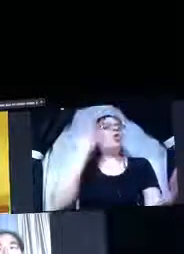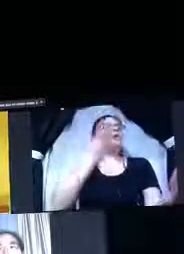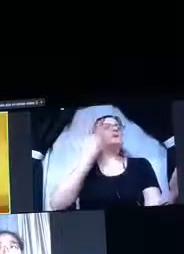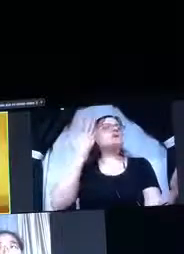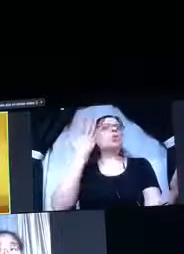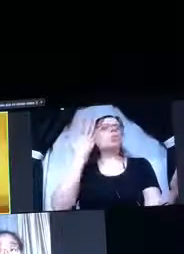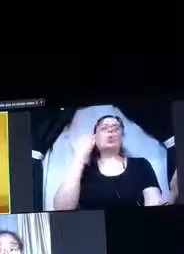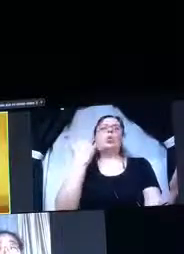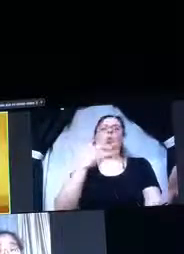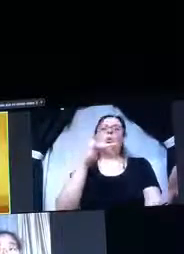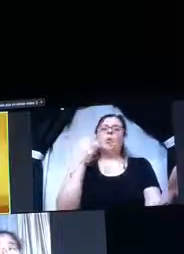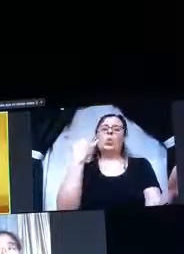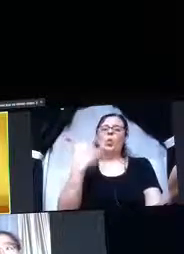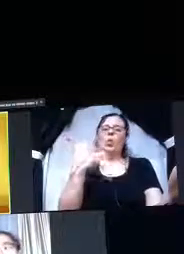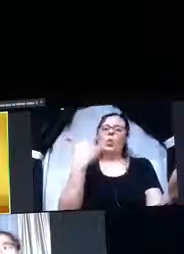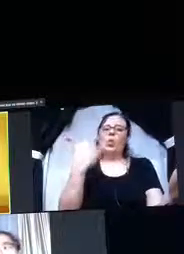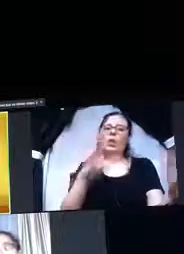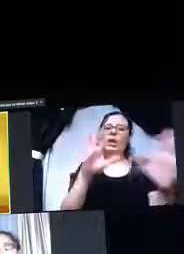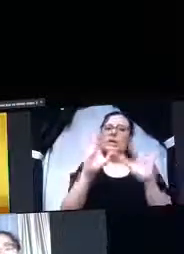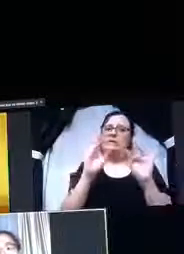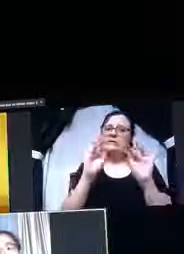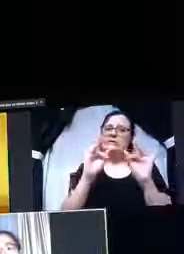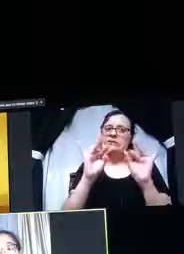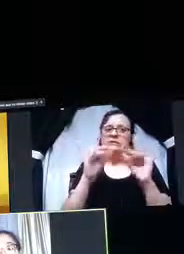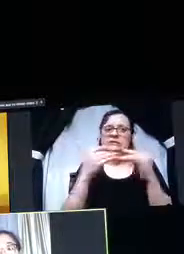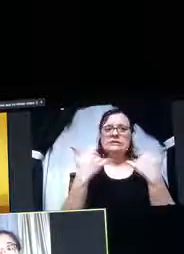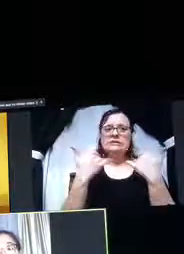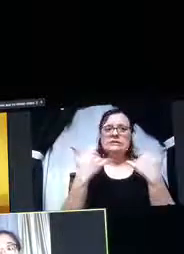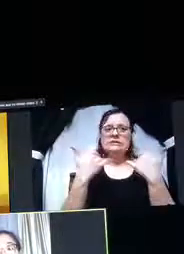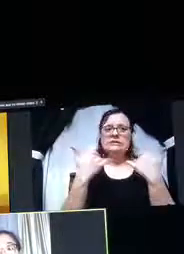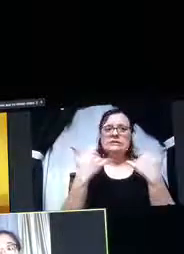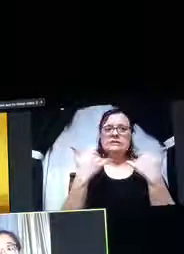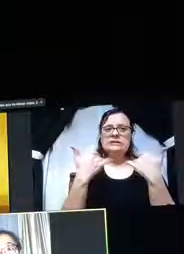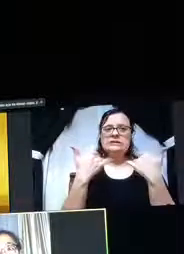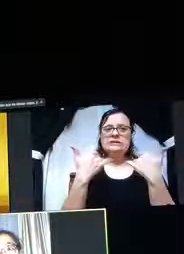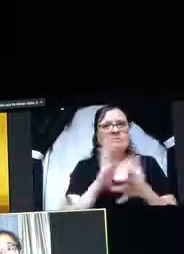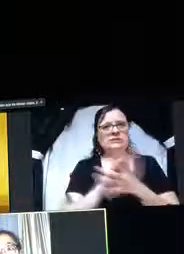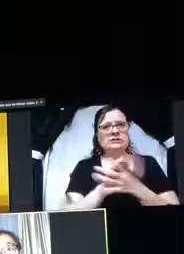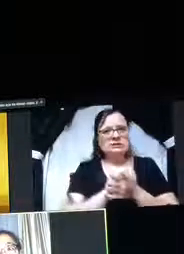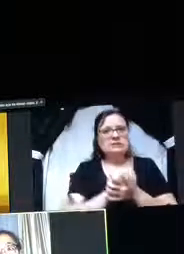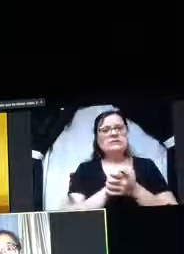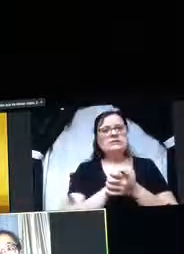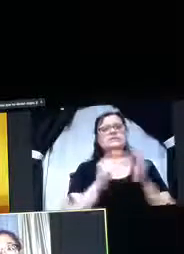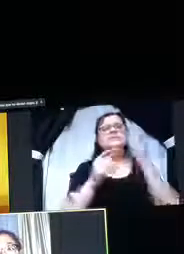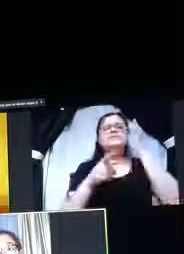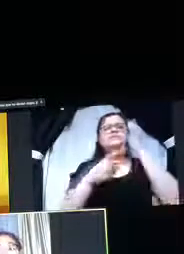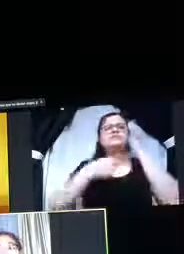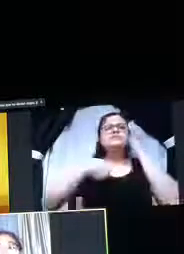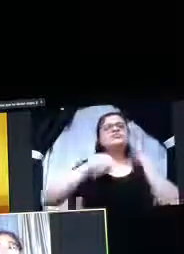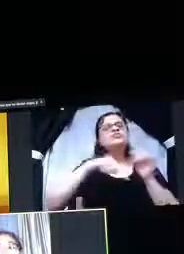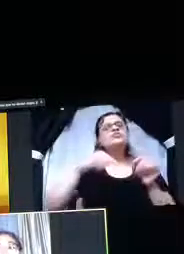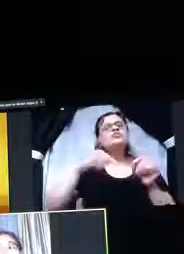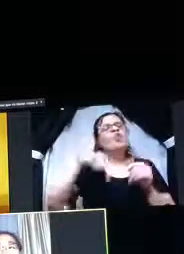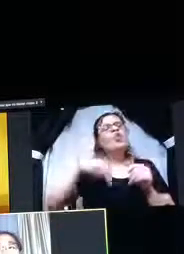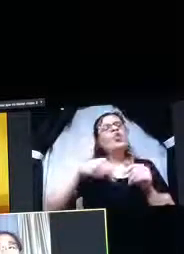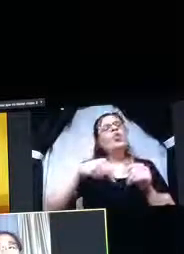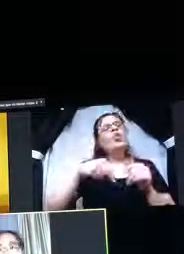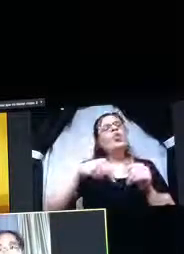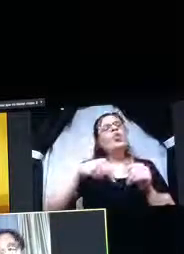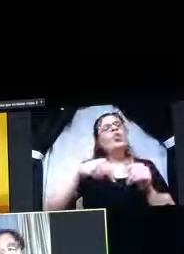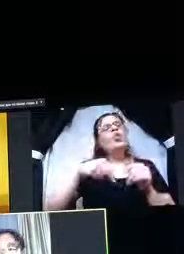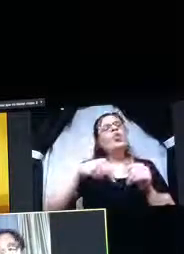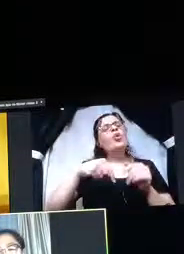compleja. Claro que sí. También, hoy justo estaba hablando con una colega y yo le decía a un